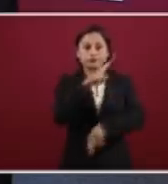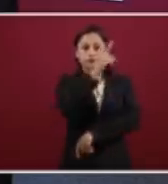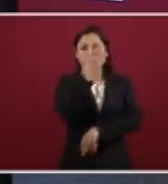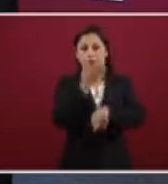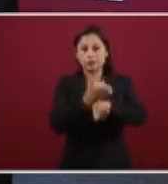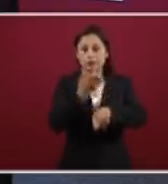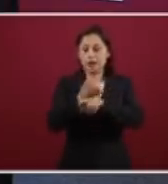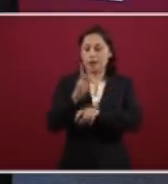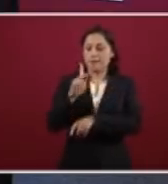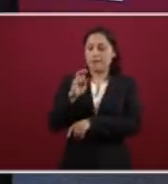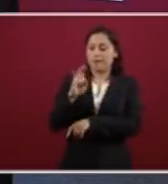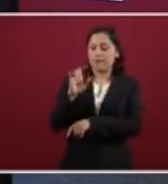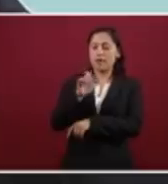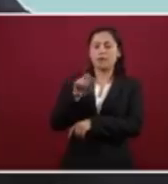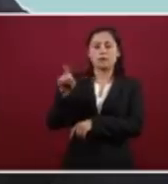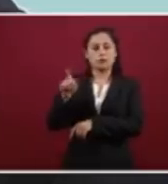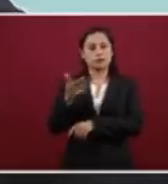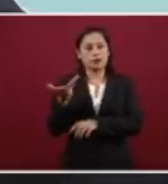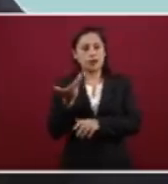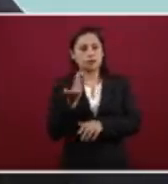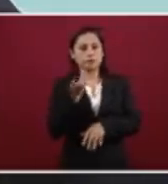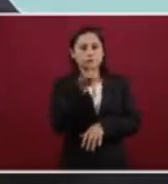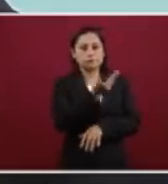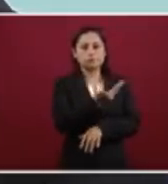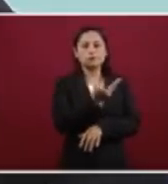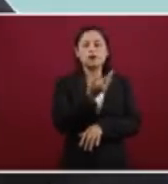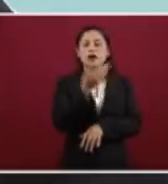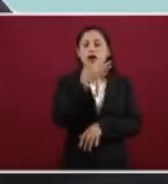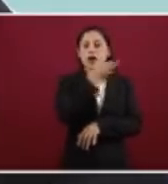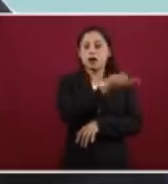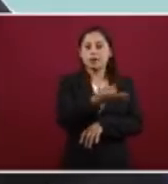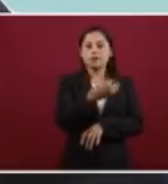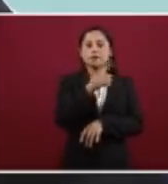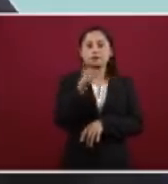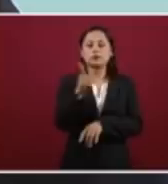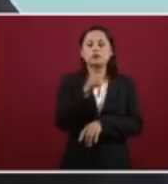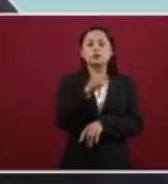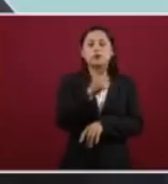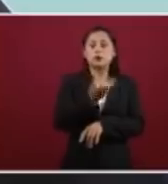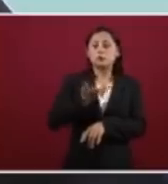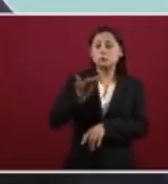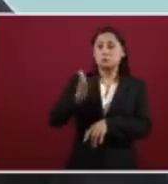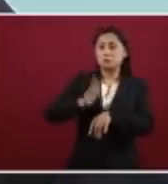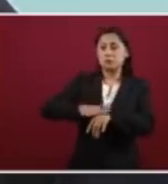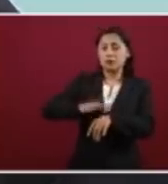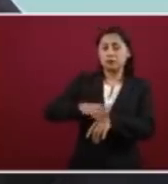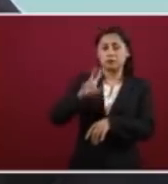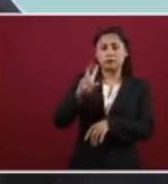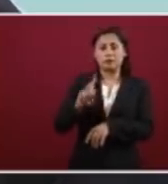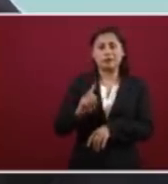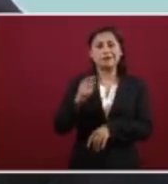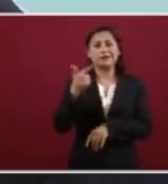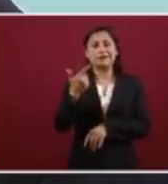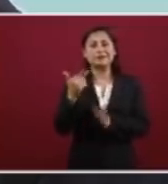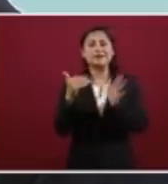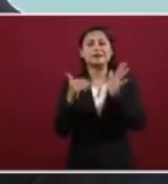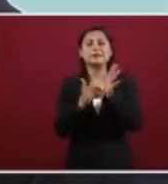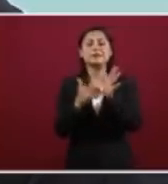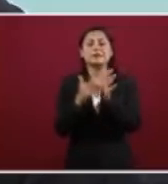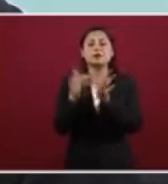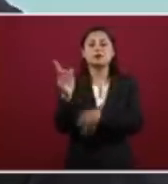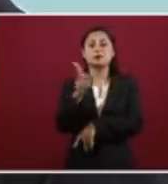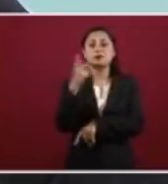emitió, tuvo una demanda de casi cinco veces más, de 37 mil millones de dólares. Es una